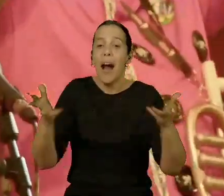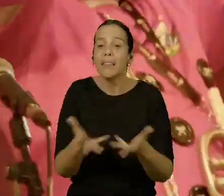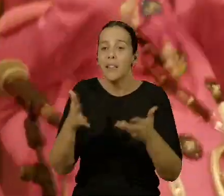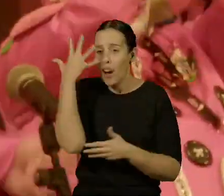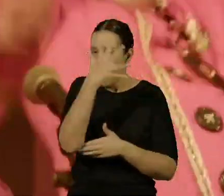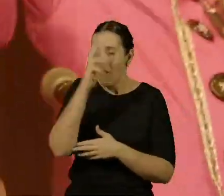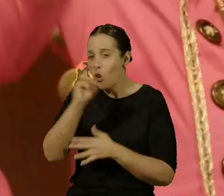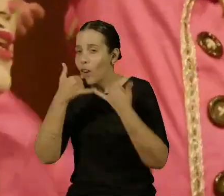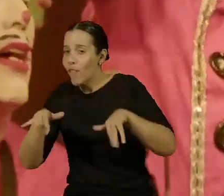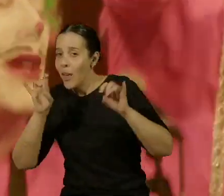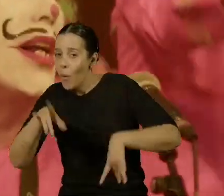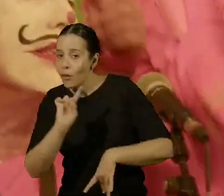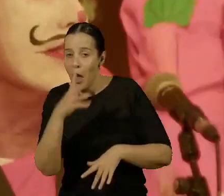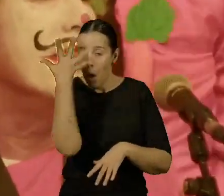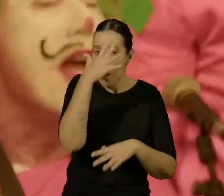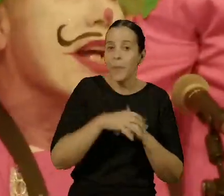carnavales.